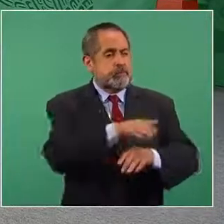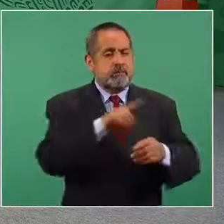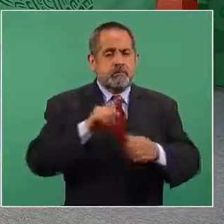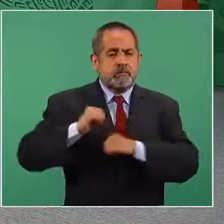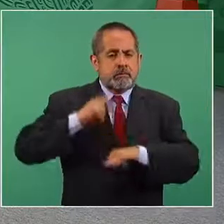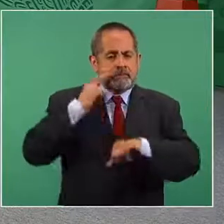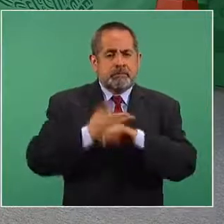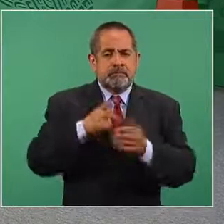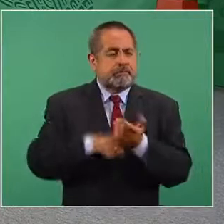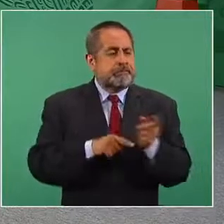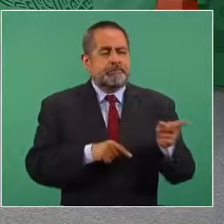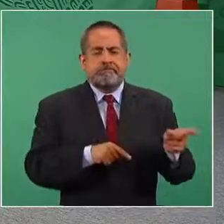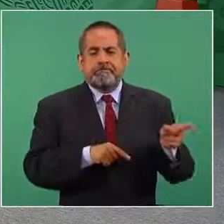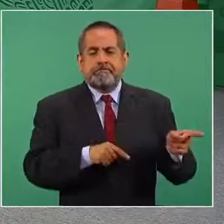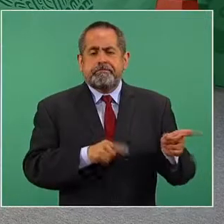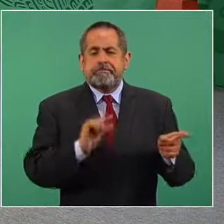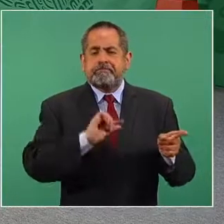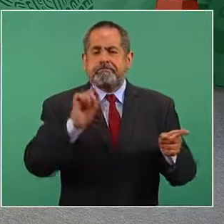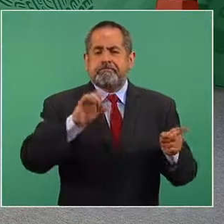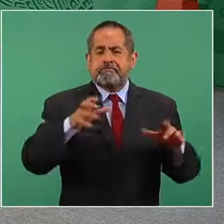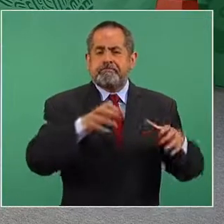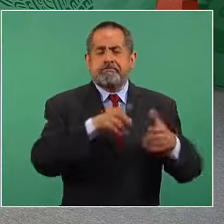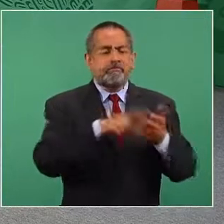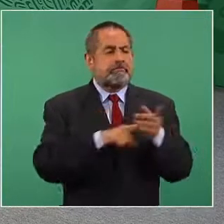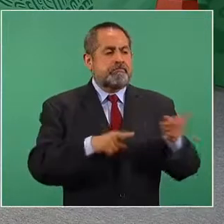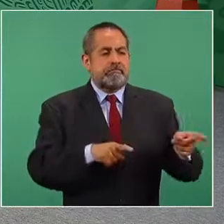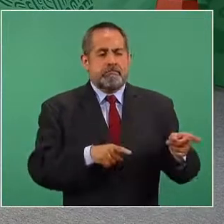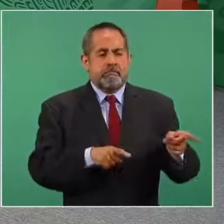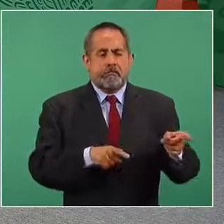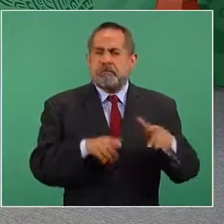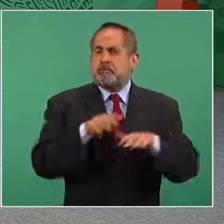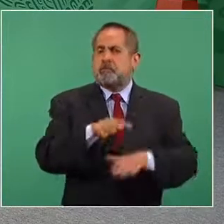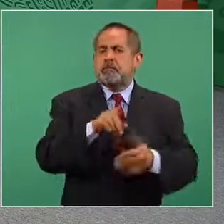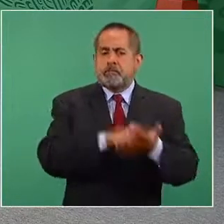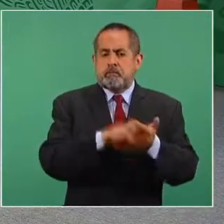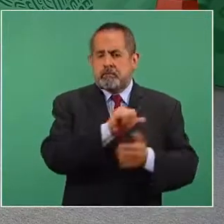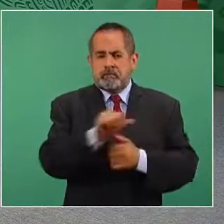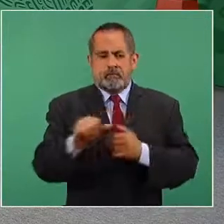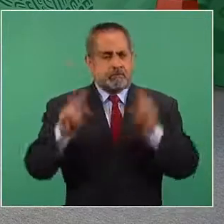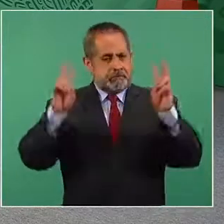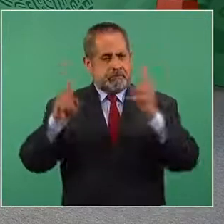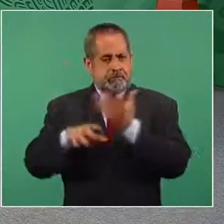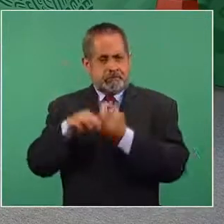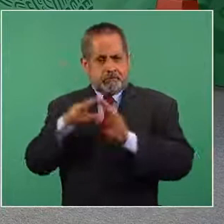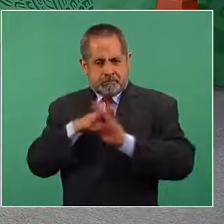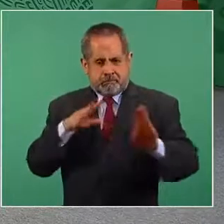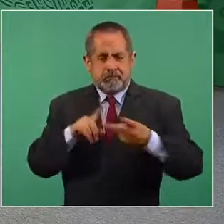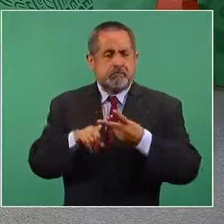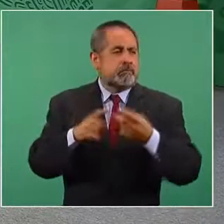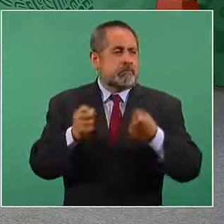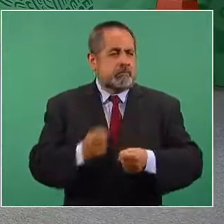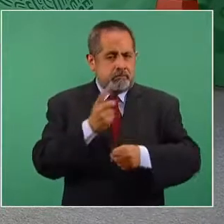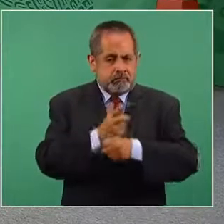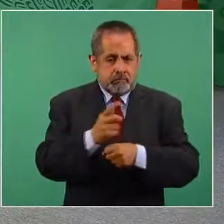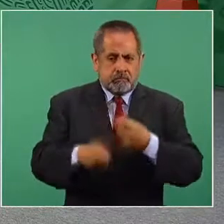relacionados o todos los funcionarios vinculados con el tema migratorio, con seguridad.